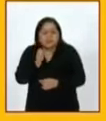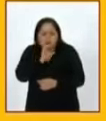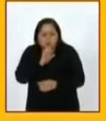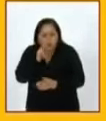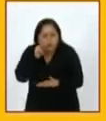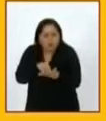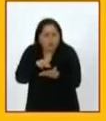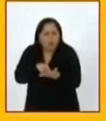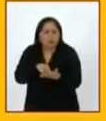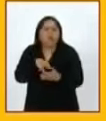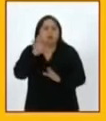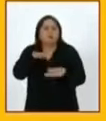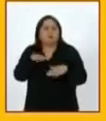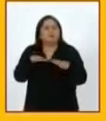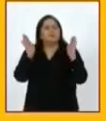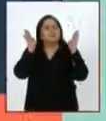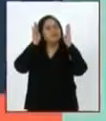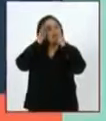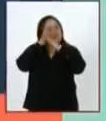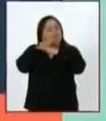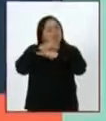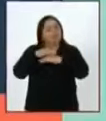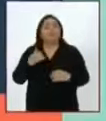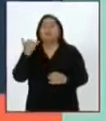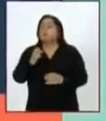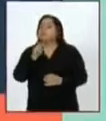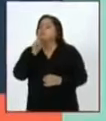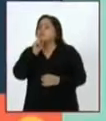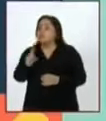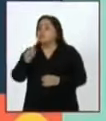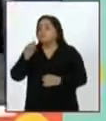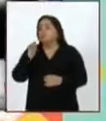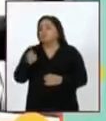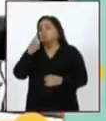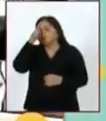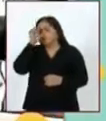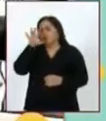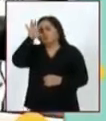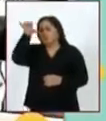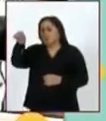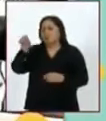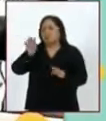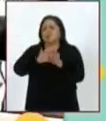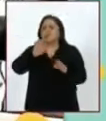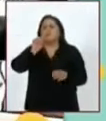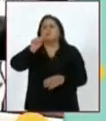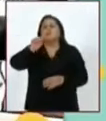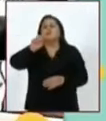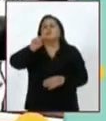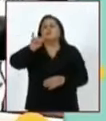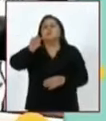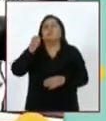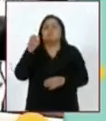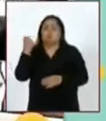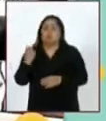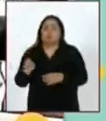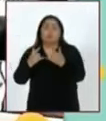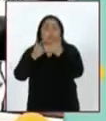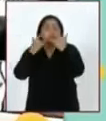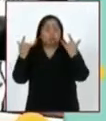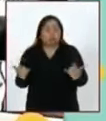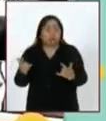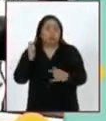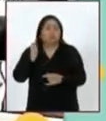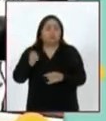y a su vez entretenerlos. Y también se utilizan para alcanzar fines estéticos. Estas historietas suelen desarrollar